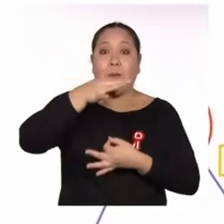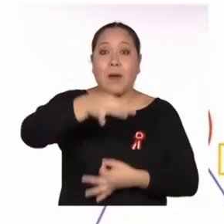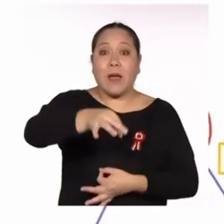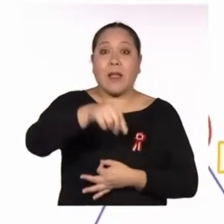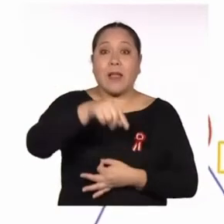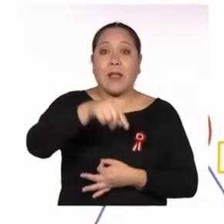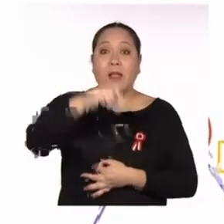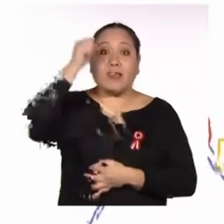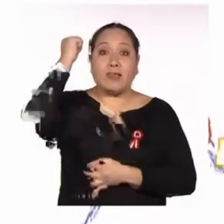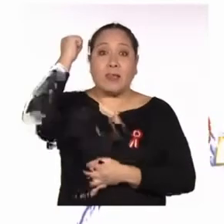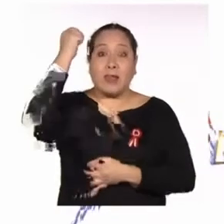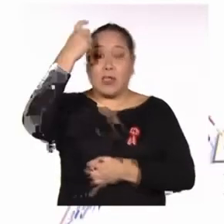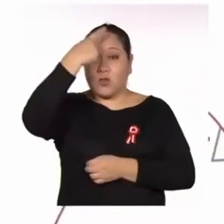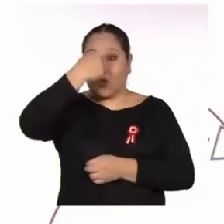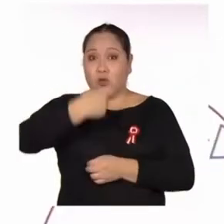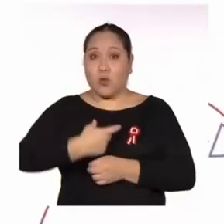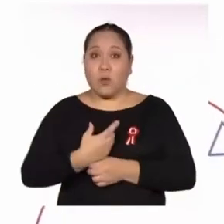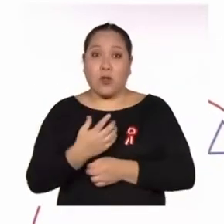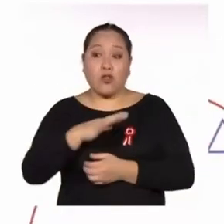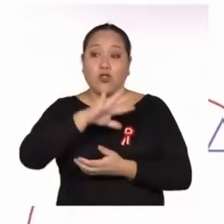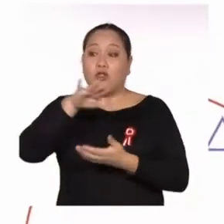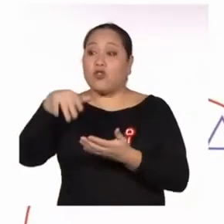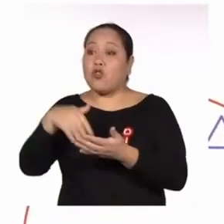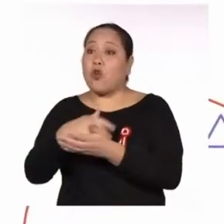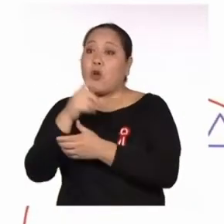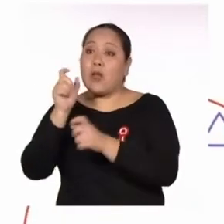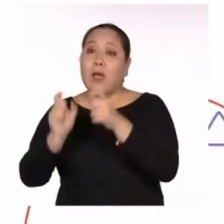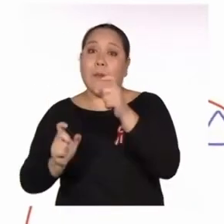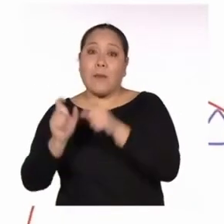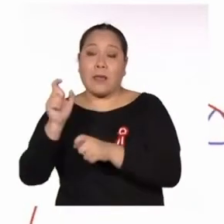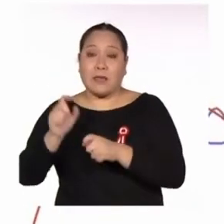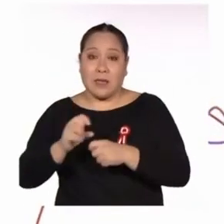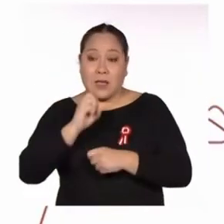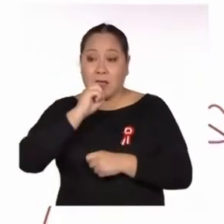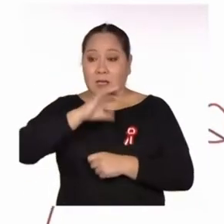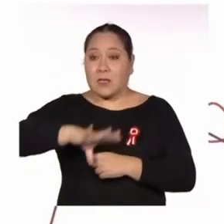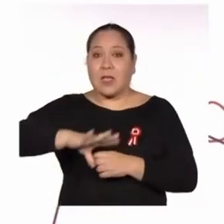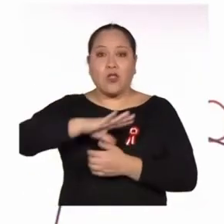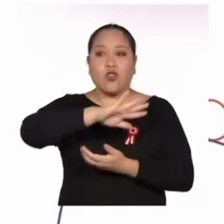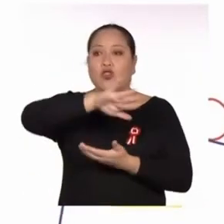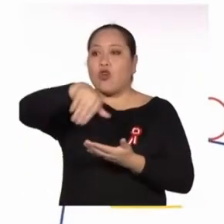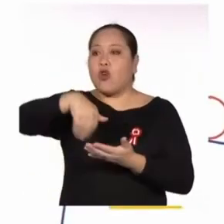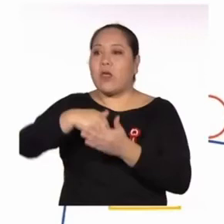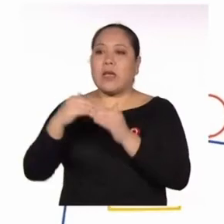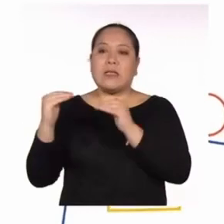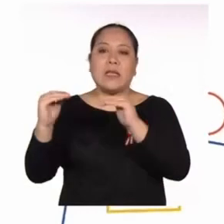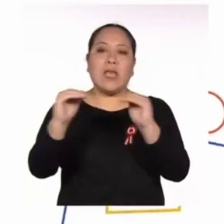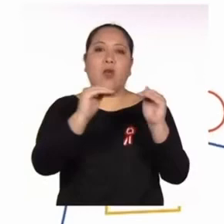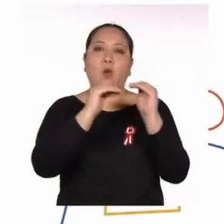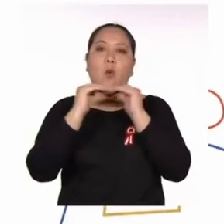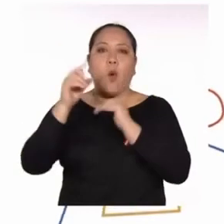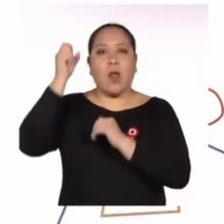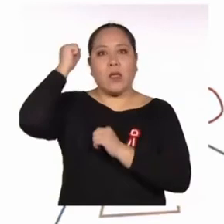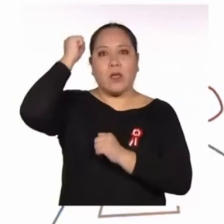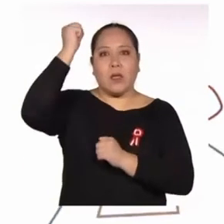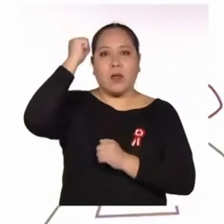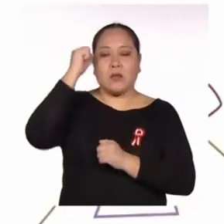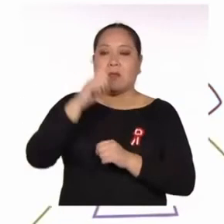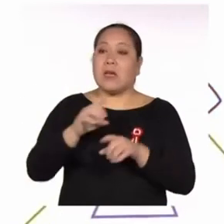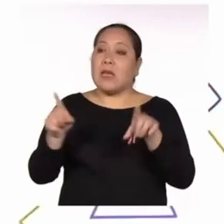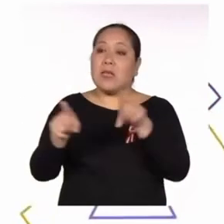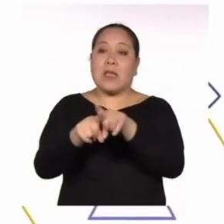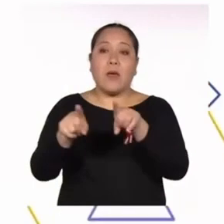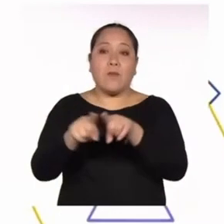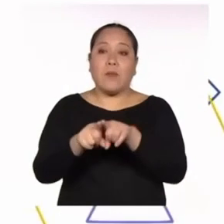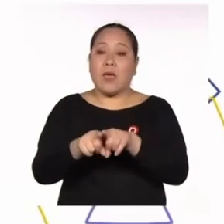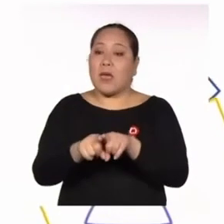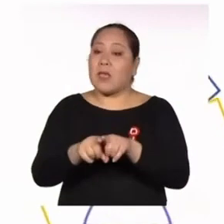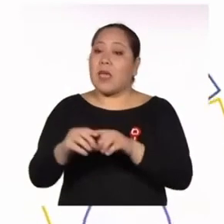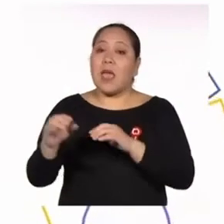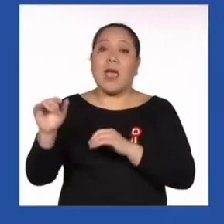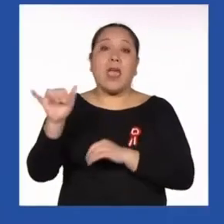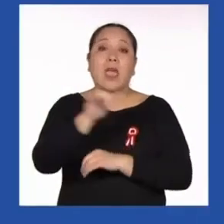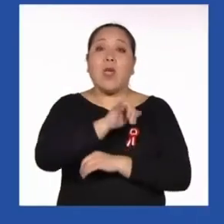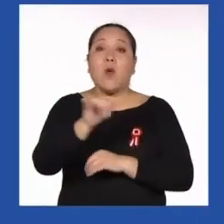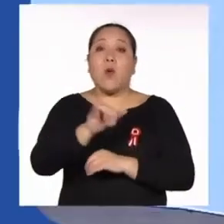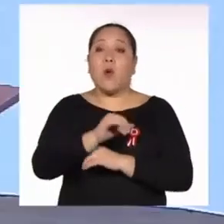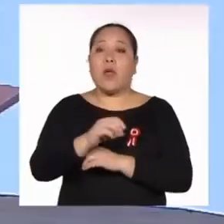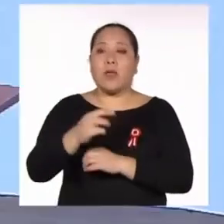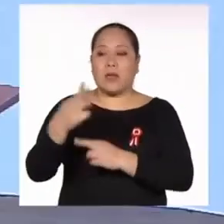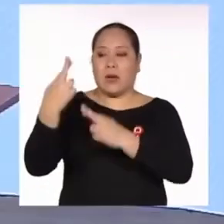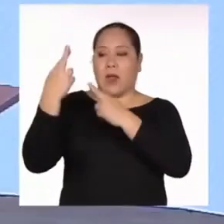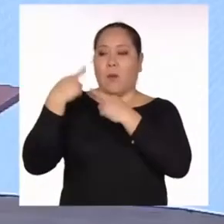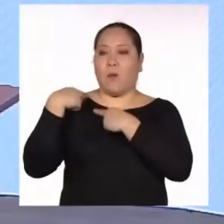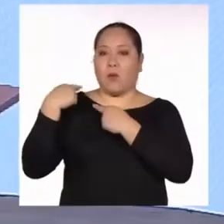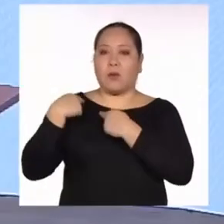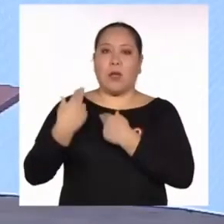humanos todas las personas tienen los mismos derechos y también los mismos deberes con el estado